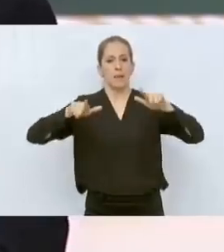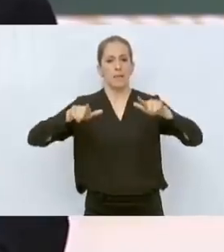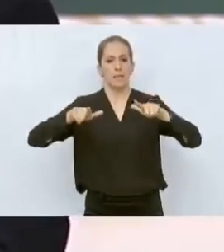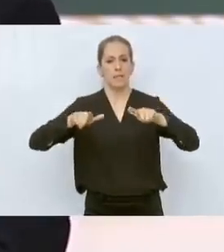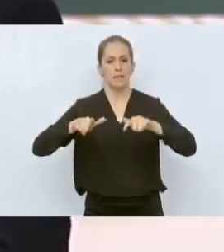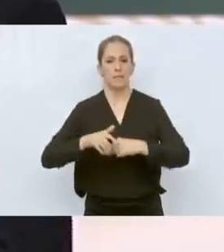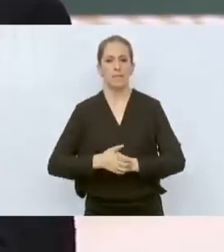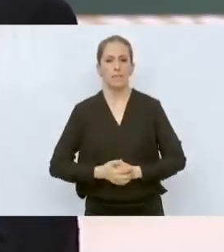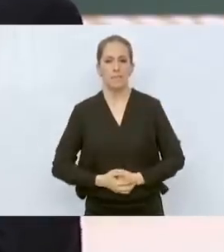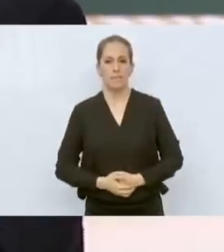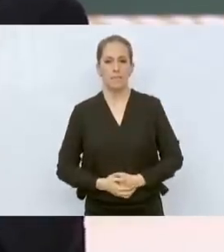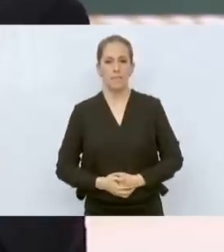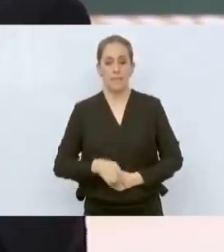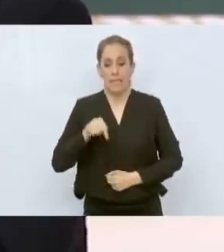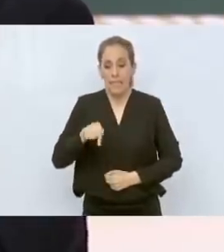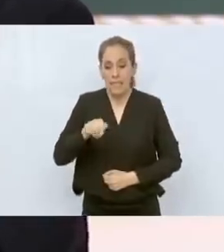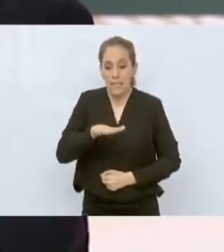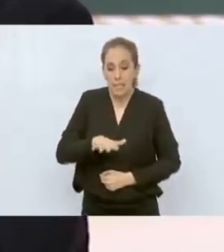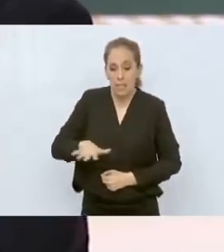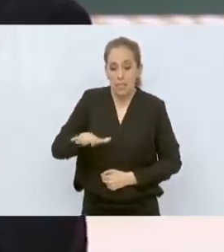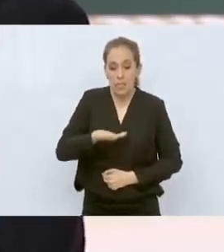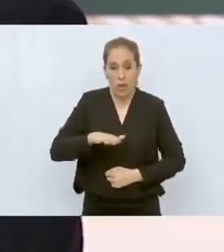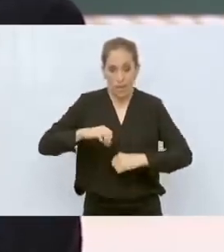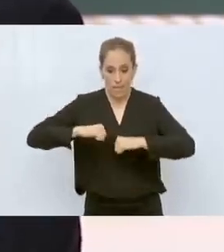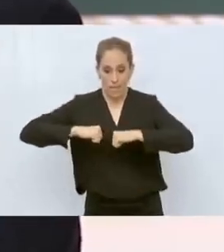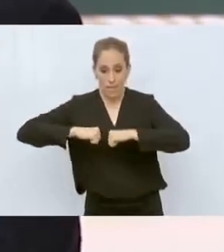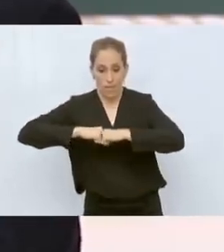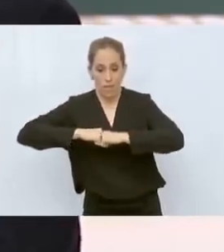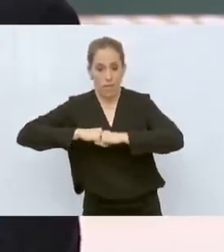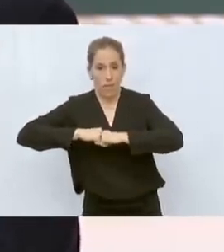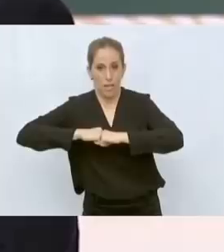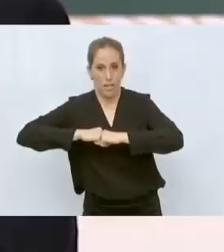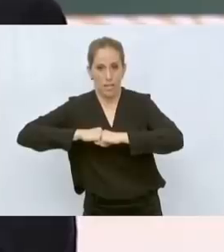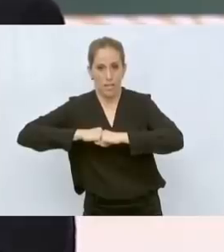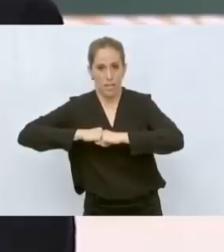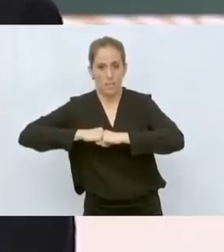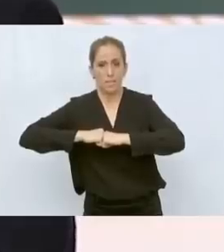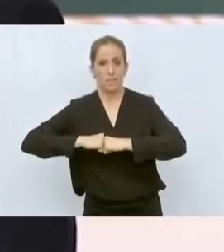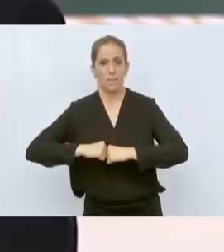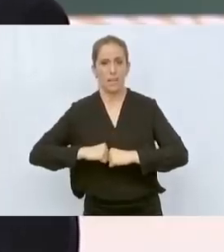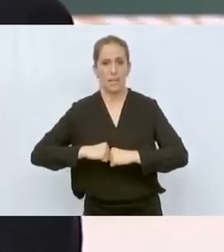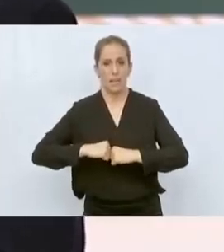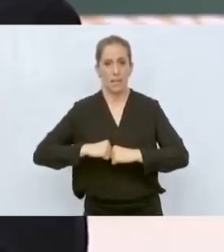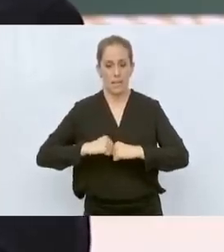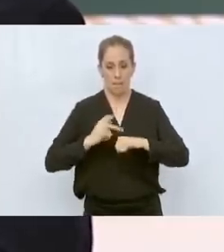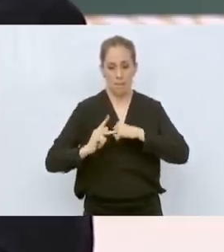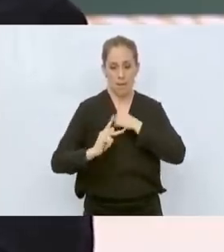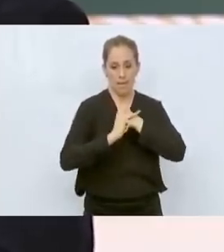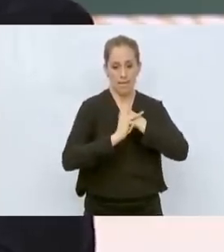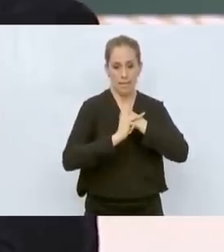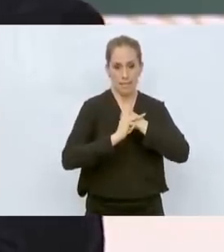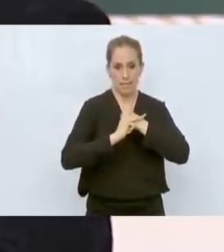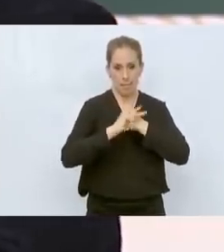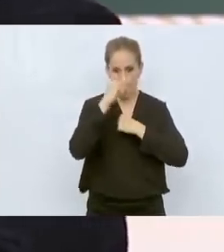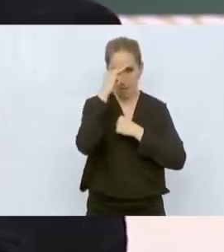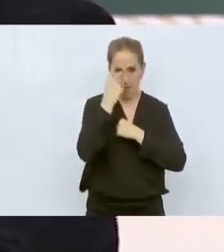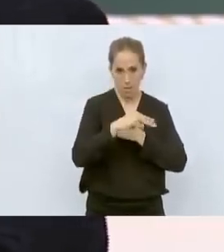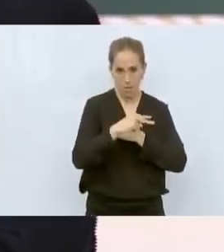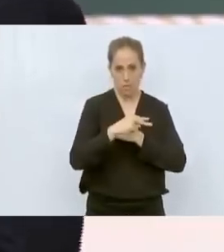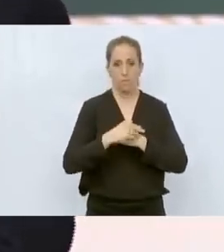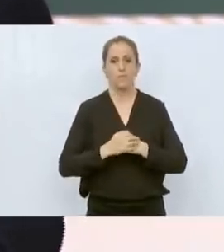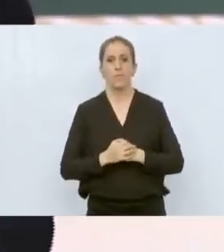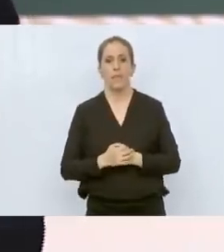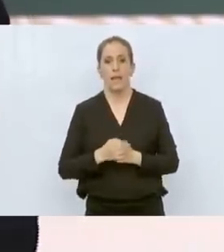En la zona fronteriza de nuestro país se redujo,